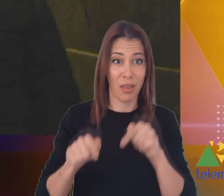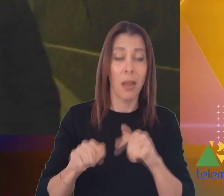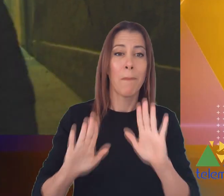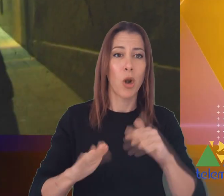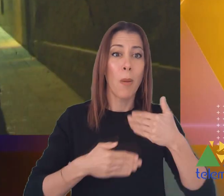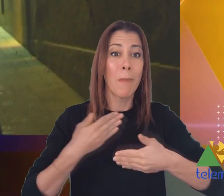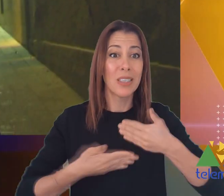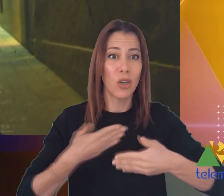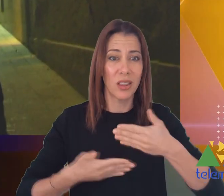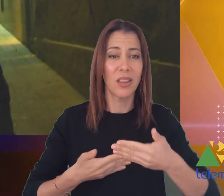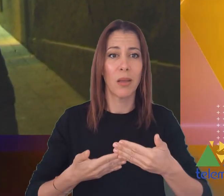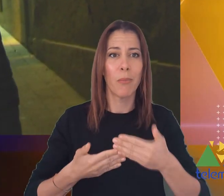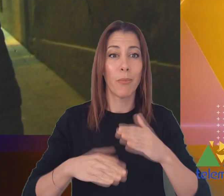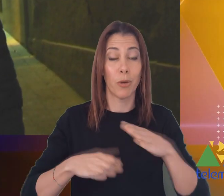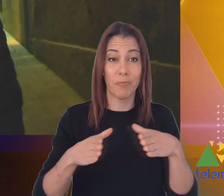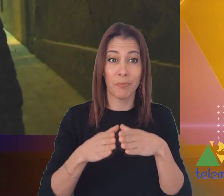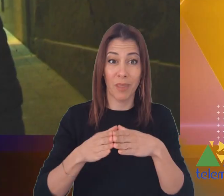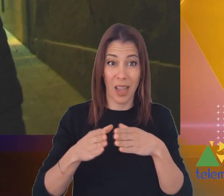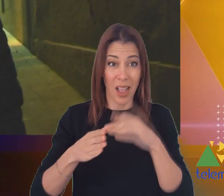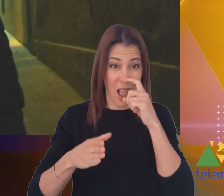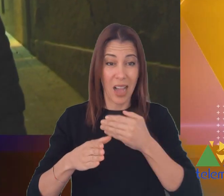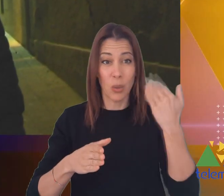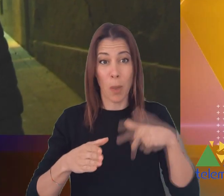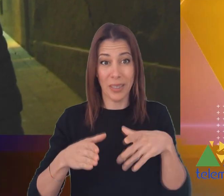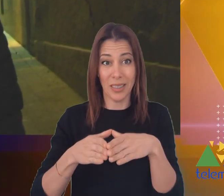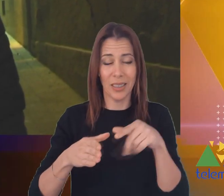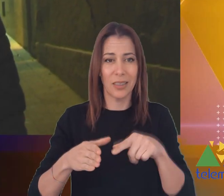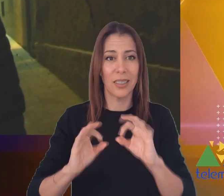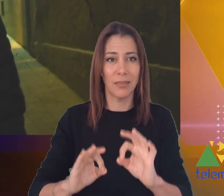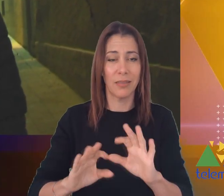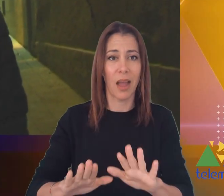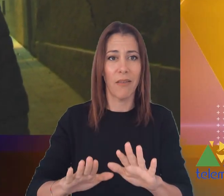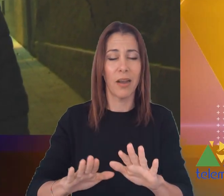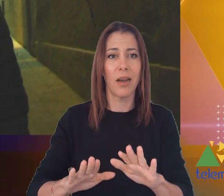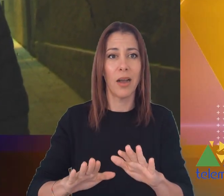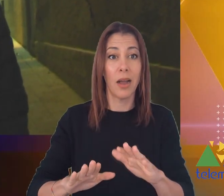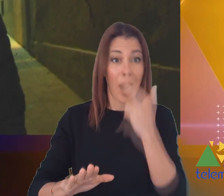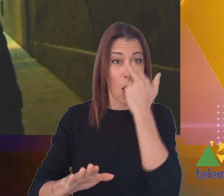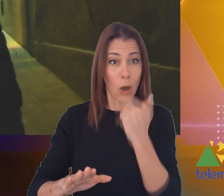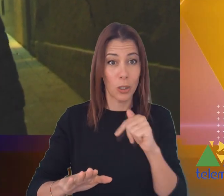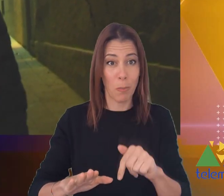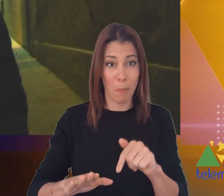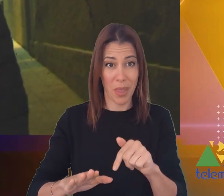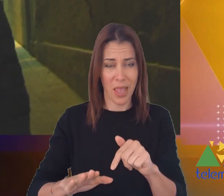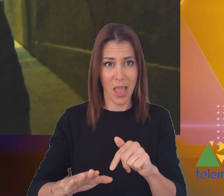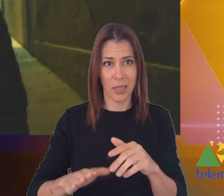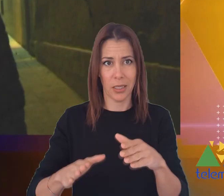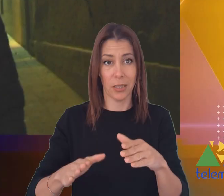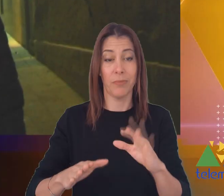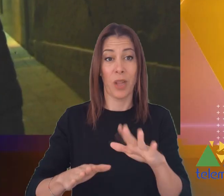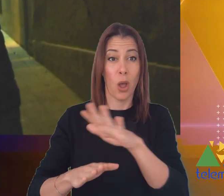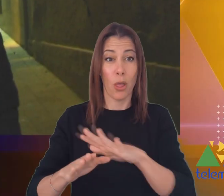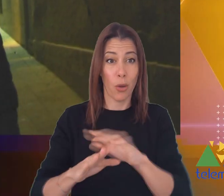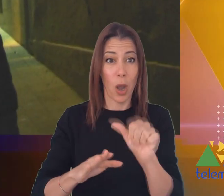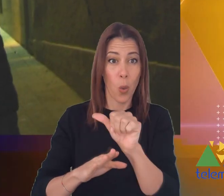el paso del tiempo, como la sacristía, que antiguamente estaba a los pies de la iglesia, en la zona oeste de la iglesia,